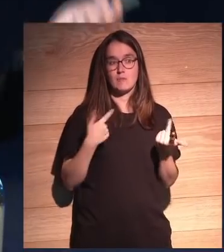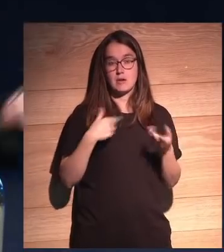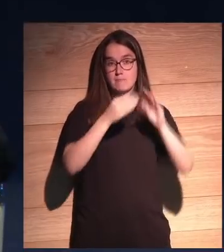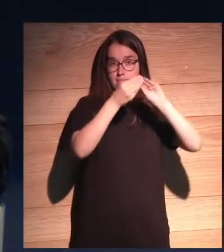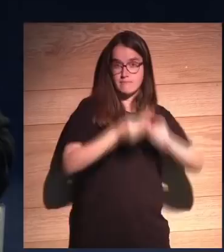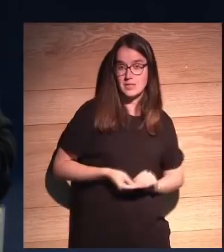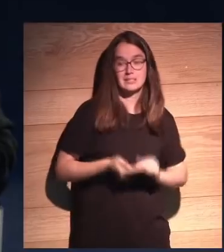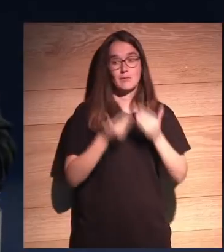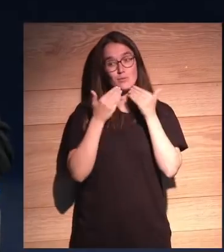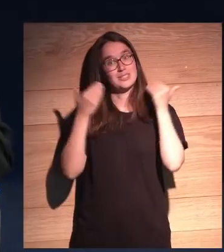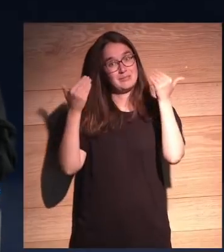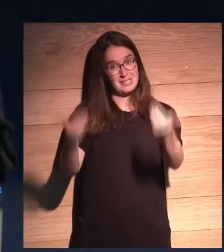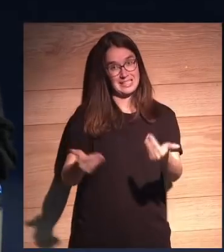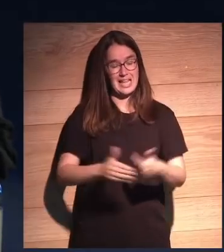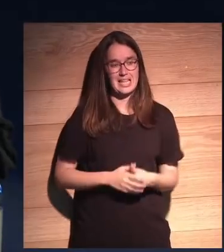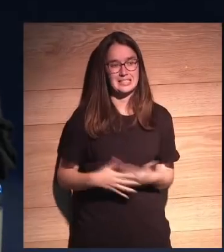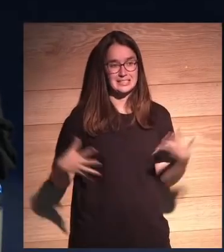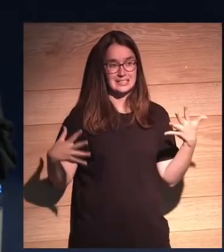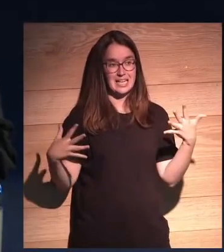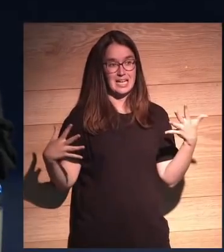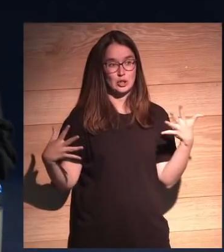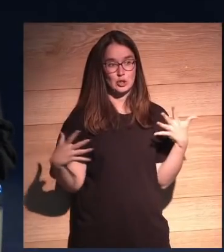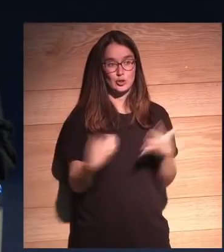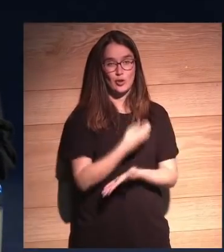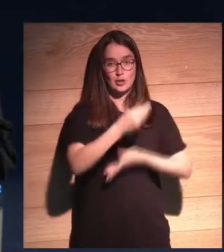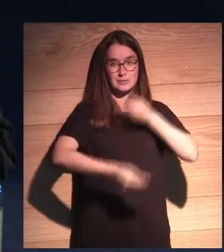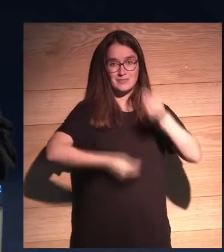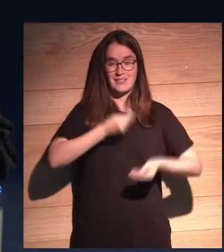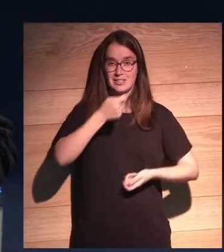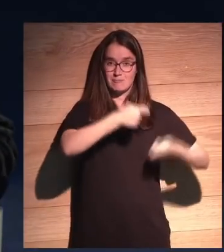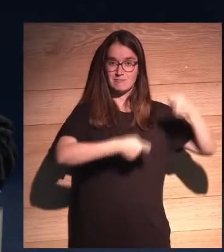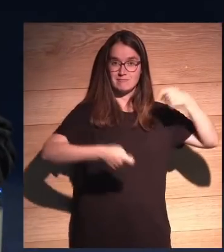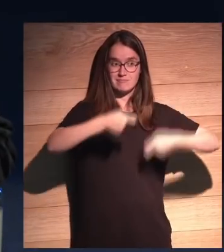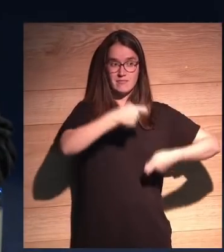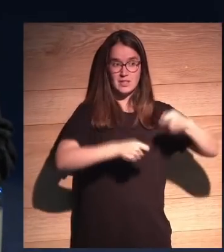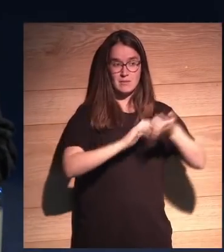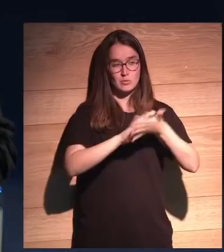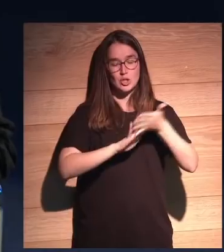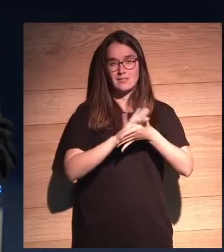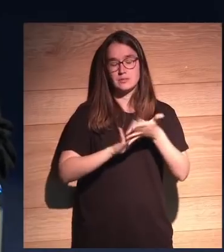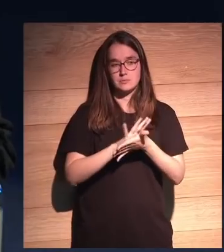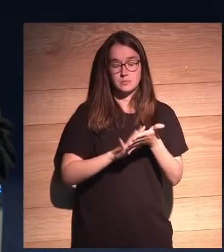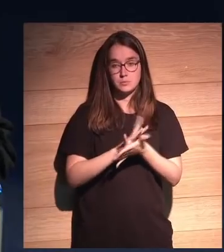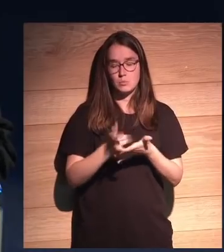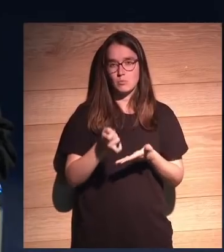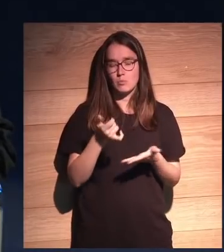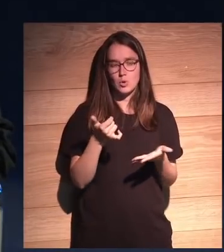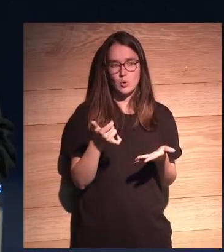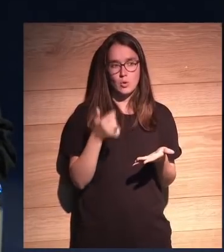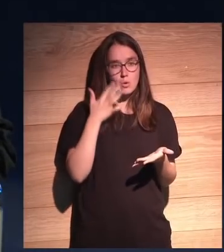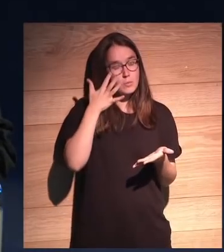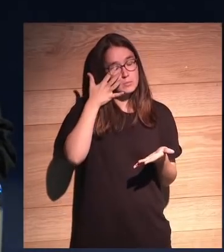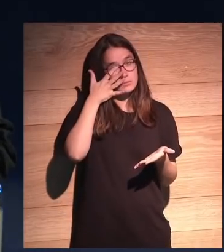editar. Así que muchísimas gracias a quienes lo habéis hecho. Y vamos a hablar un poco entonces